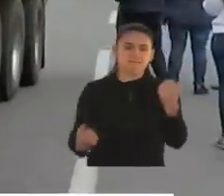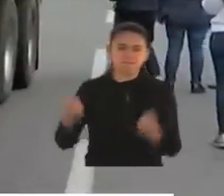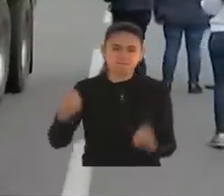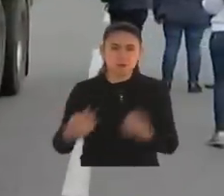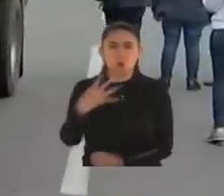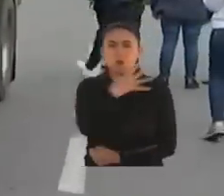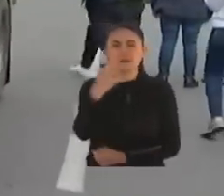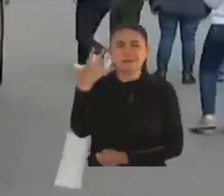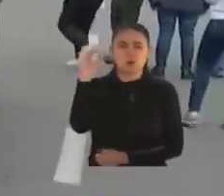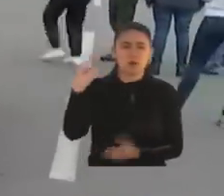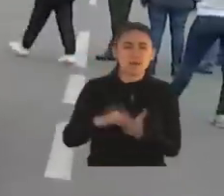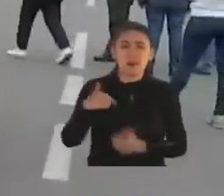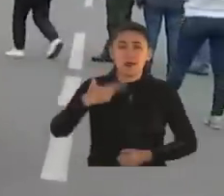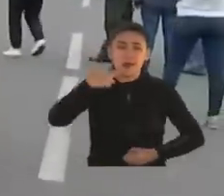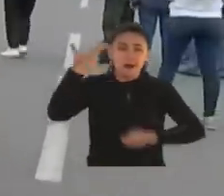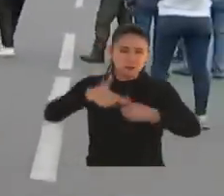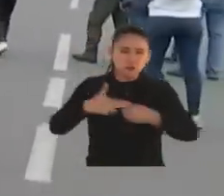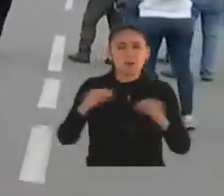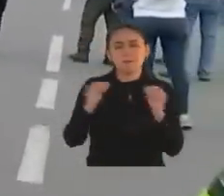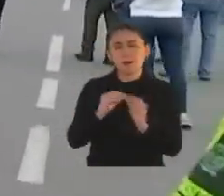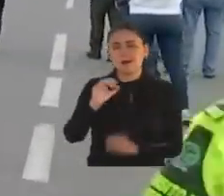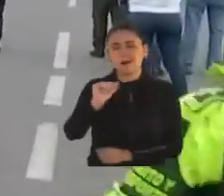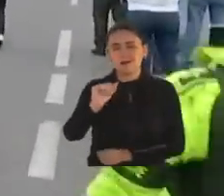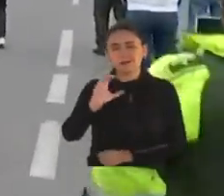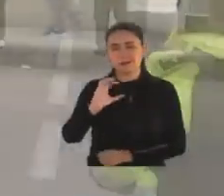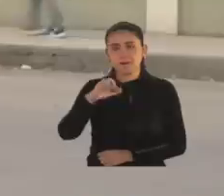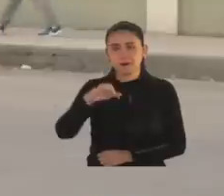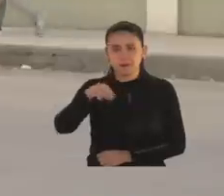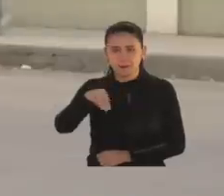450.000 galones de gasolina y ACPM.